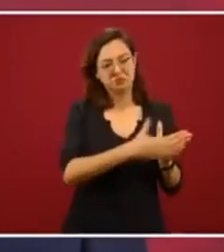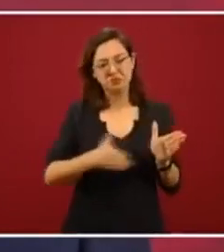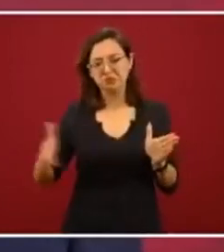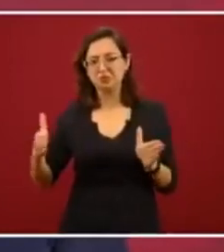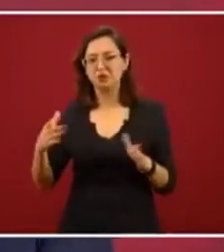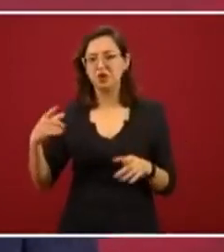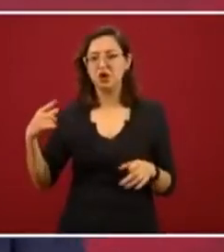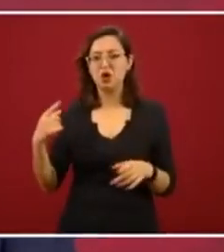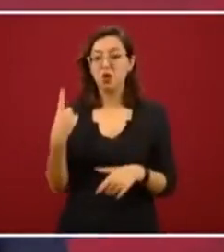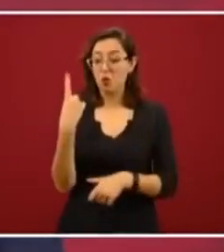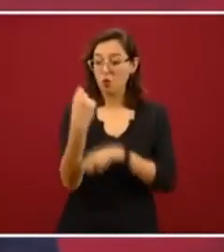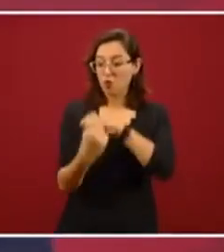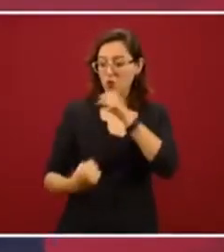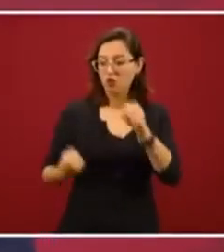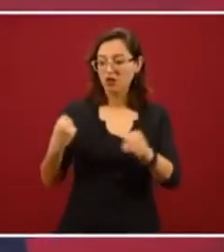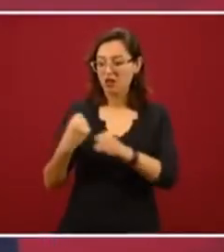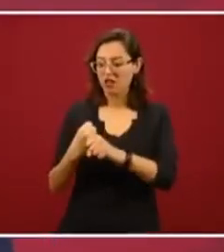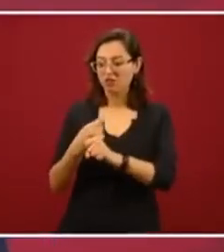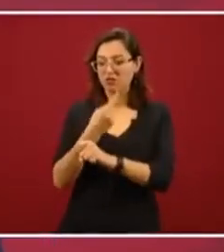nos ha